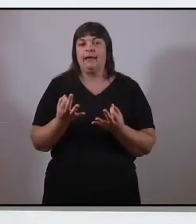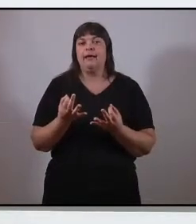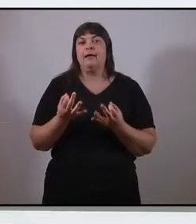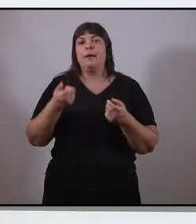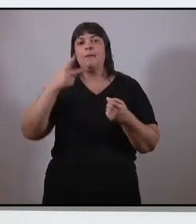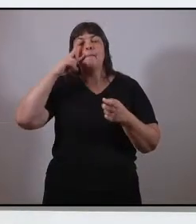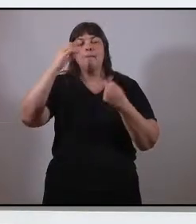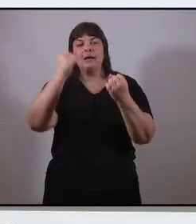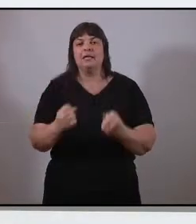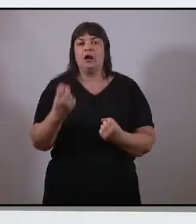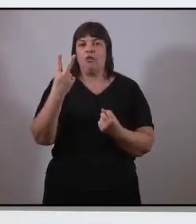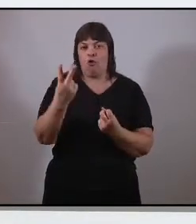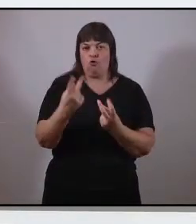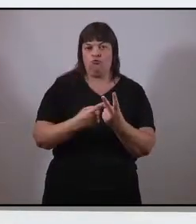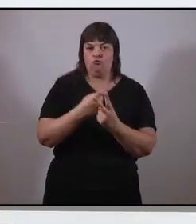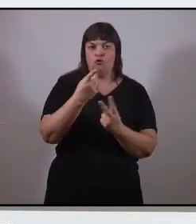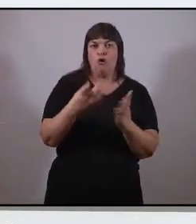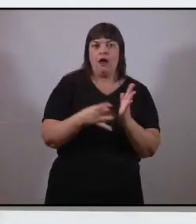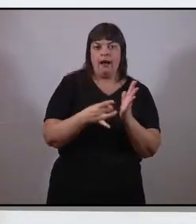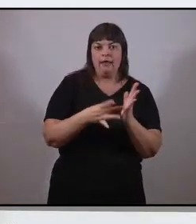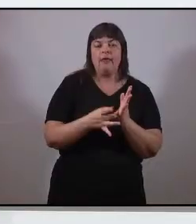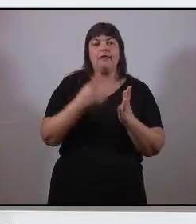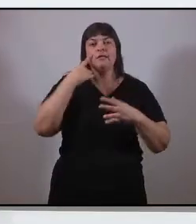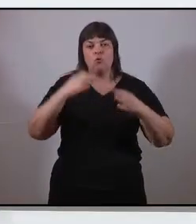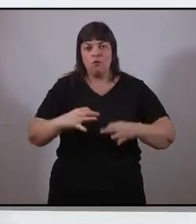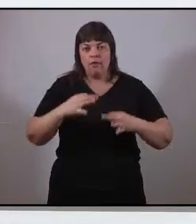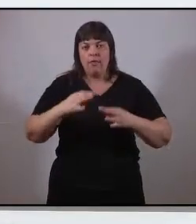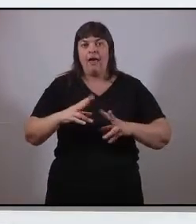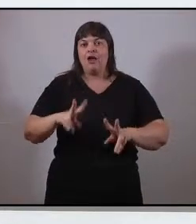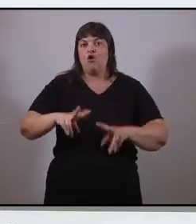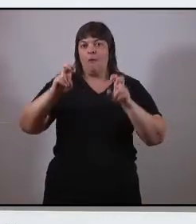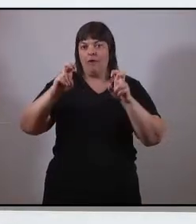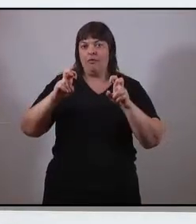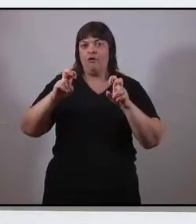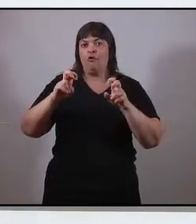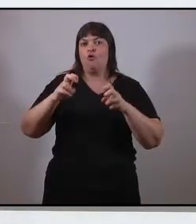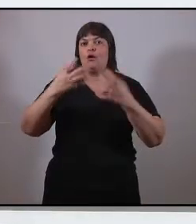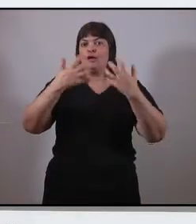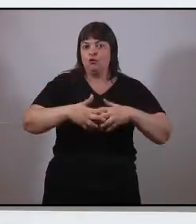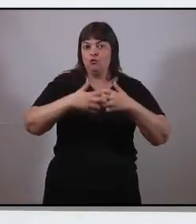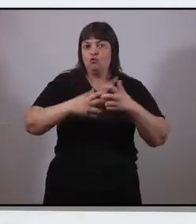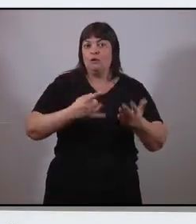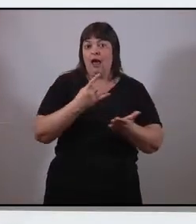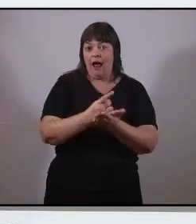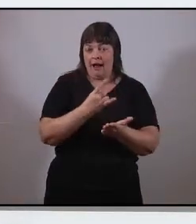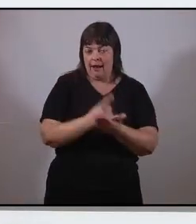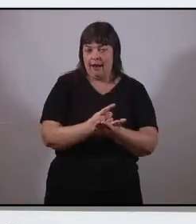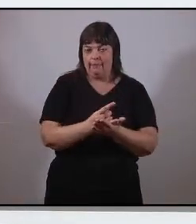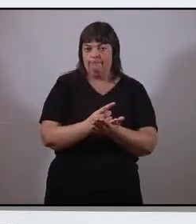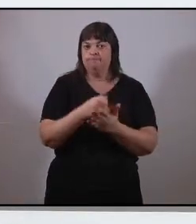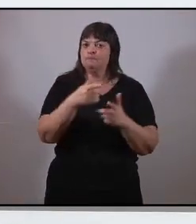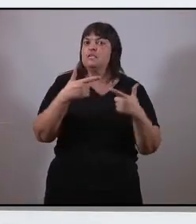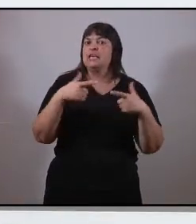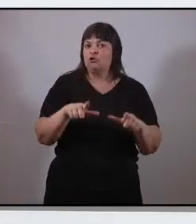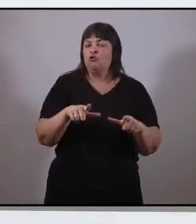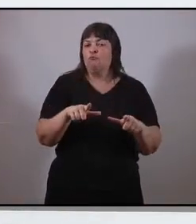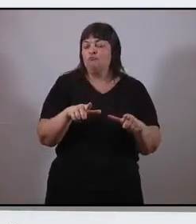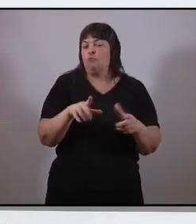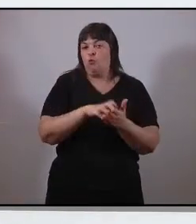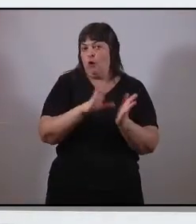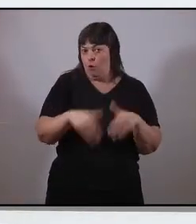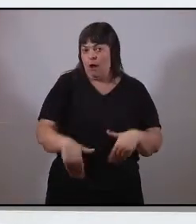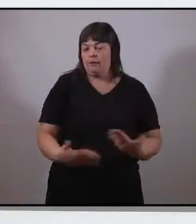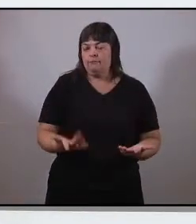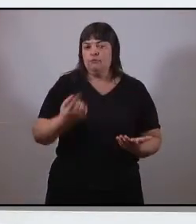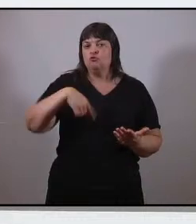primero, el máster en Calidad, Seguridad e Innovación de la Industria Cárnica, un sector que sin duda